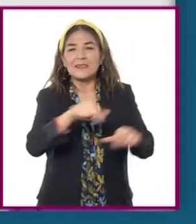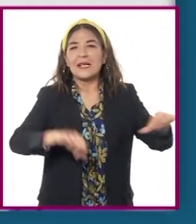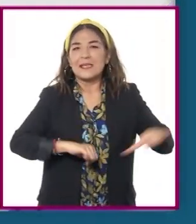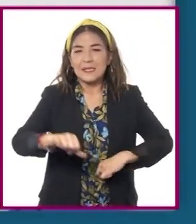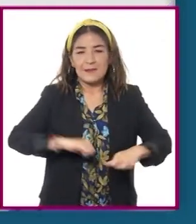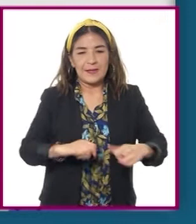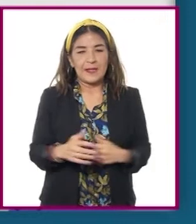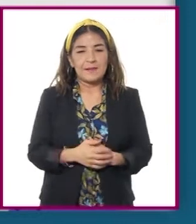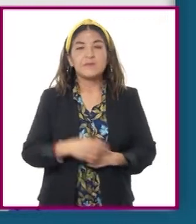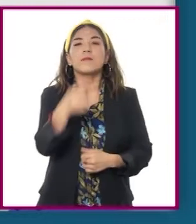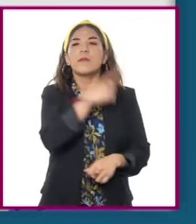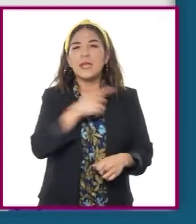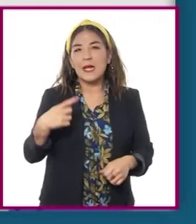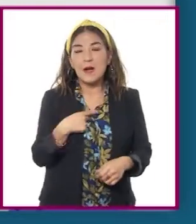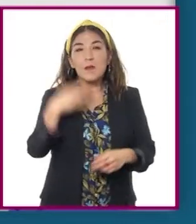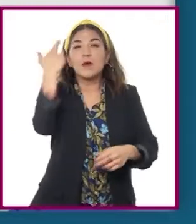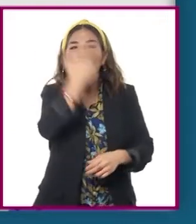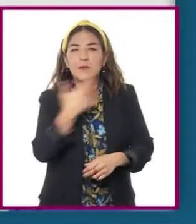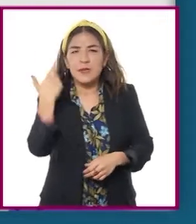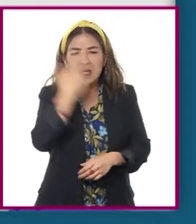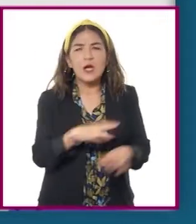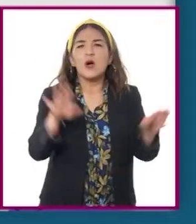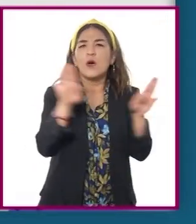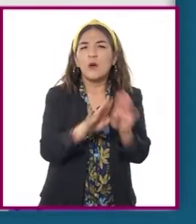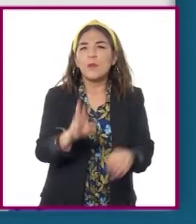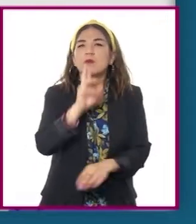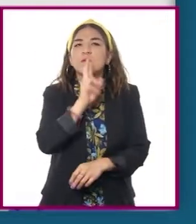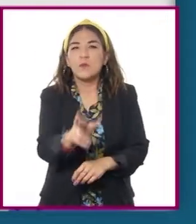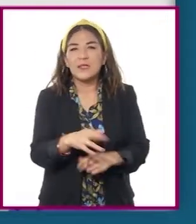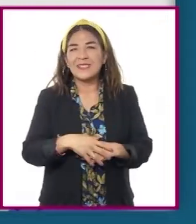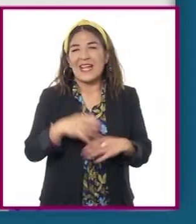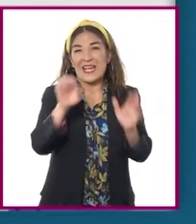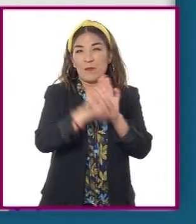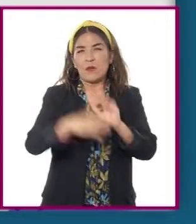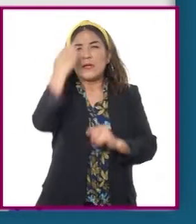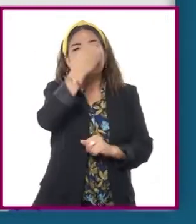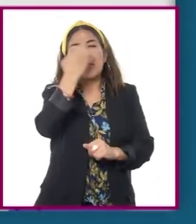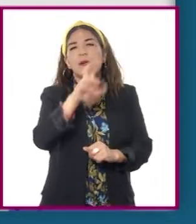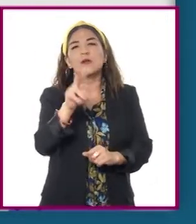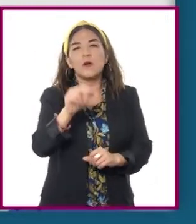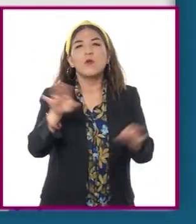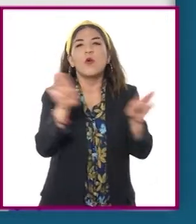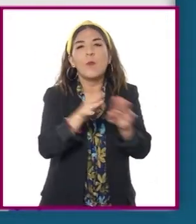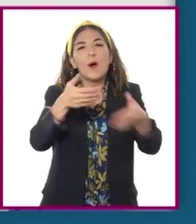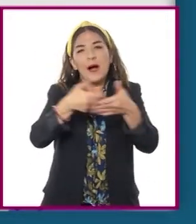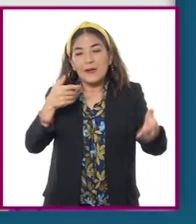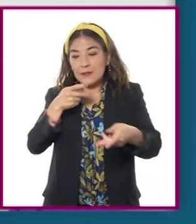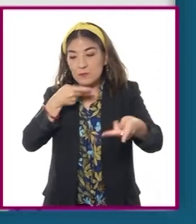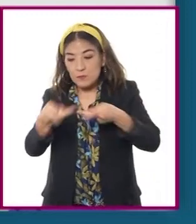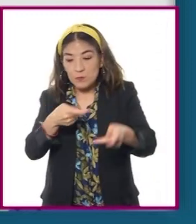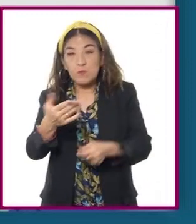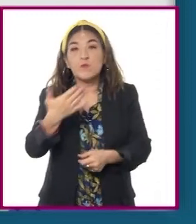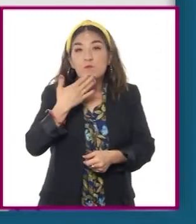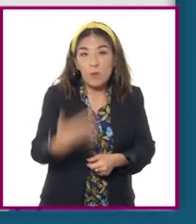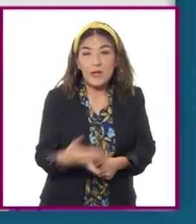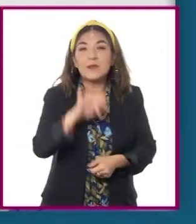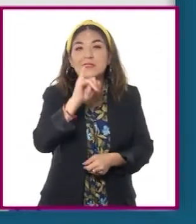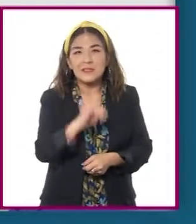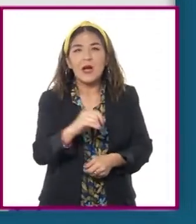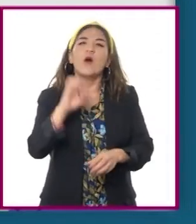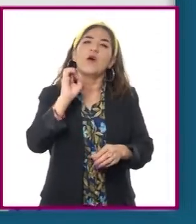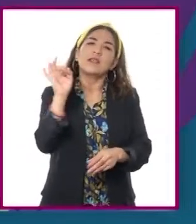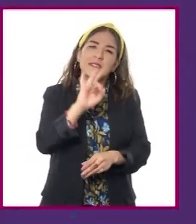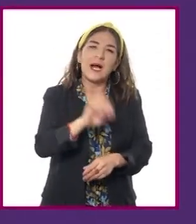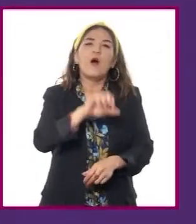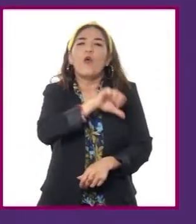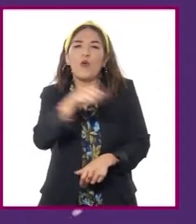una evaluación. No solo se trata de aplicar un examen, sino de evaluar si nuestro proceso fue adecuado o hay que plantearlo